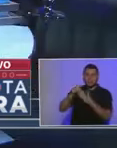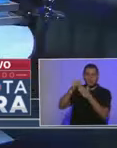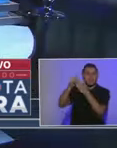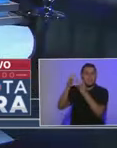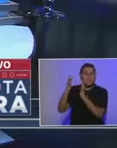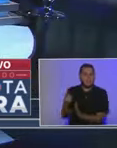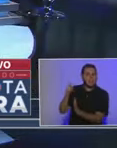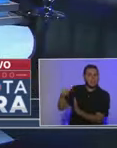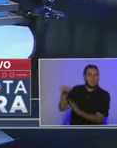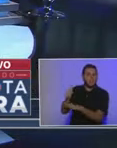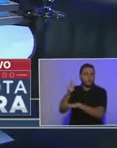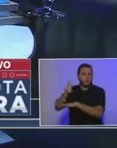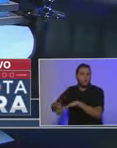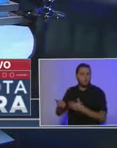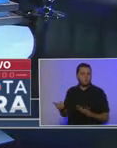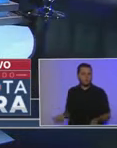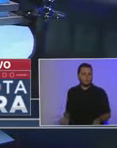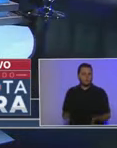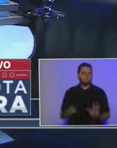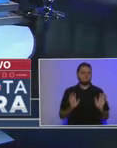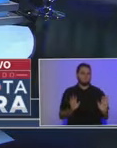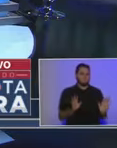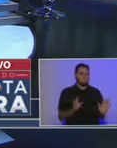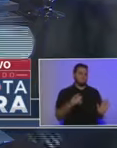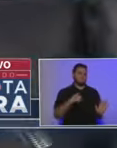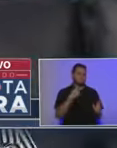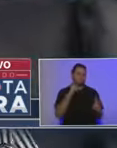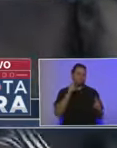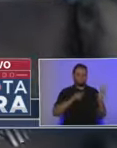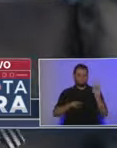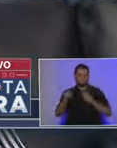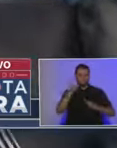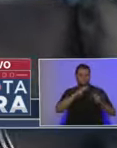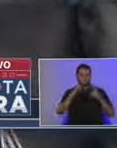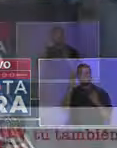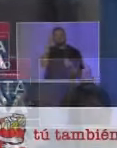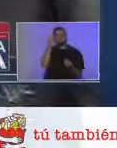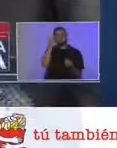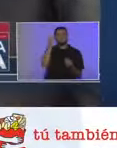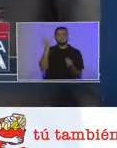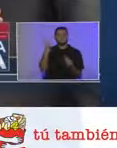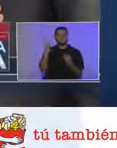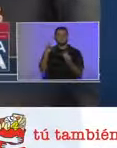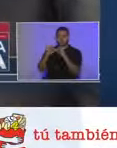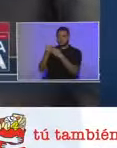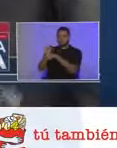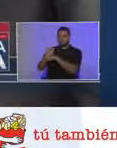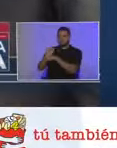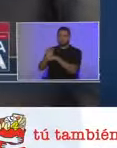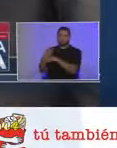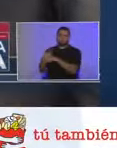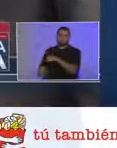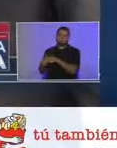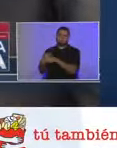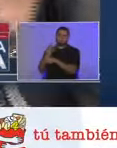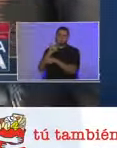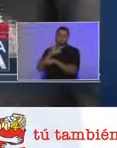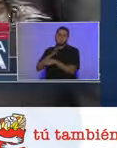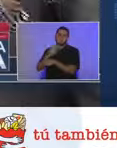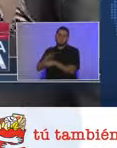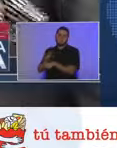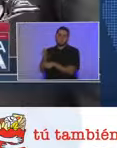Yo, viendo y escuchando esto, lo que puedo pensar es que de verdad el Departamento del Trabajo tiene una maldición. La secretaria